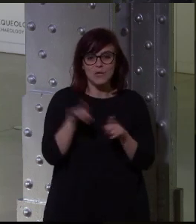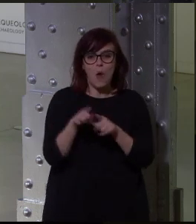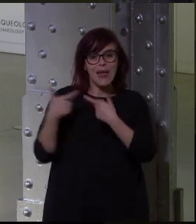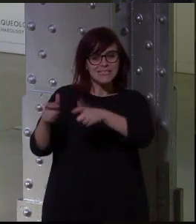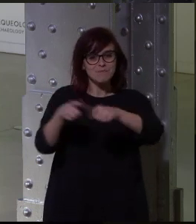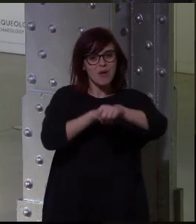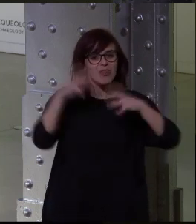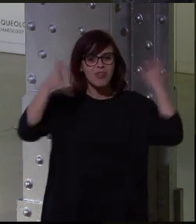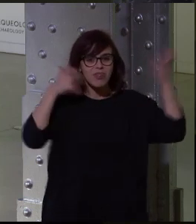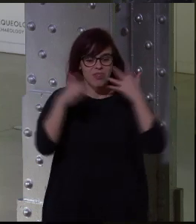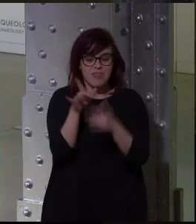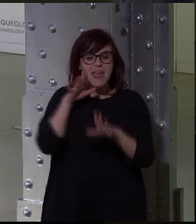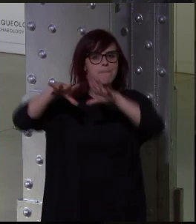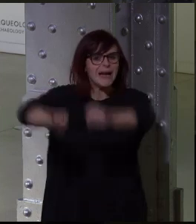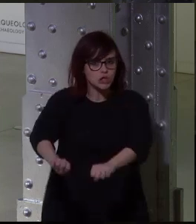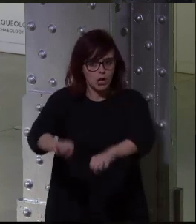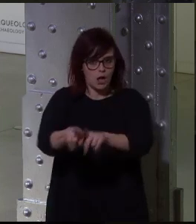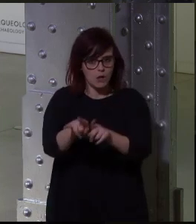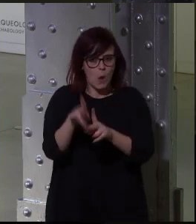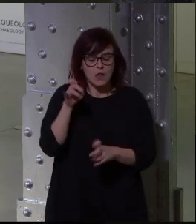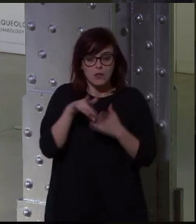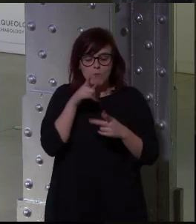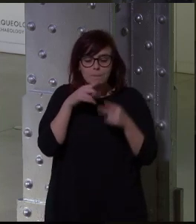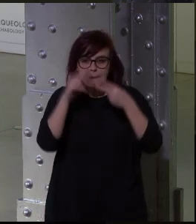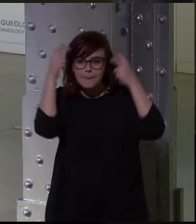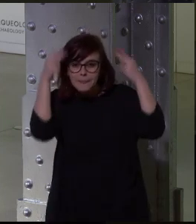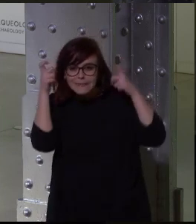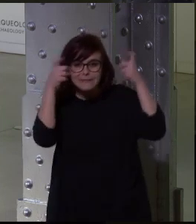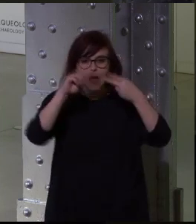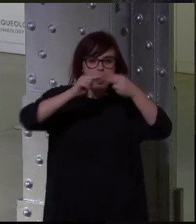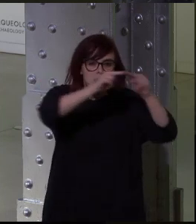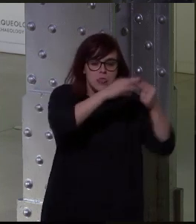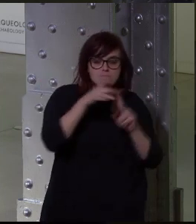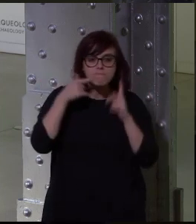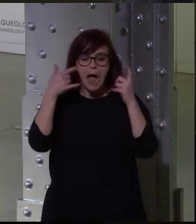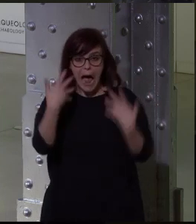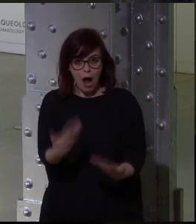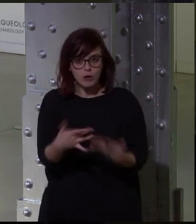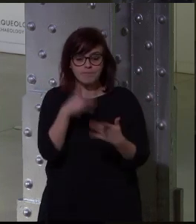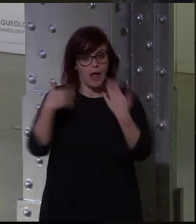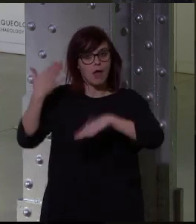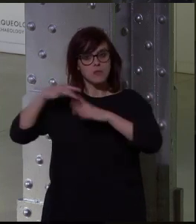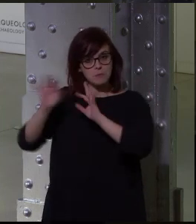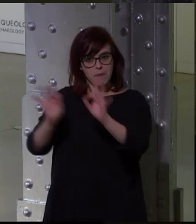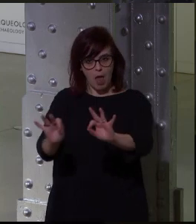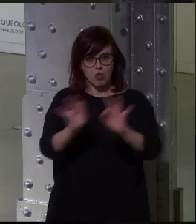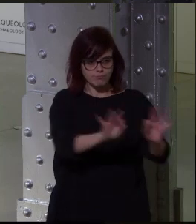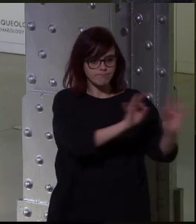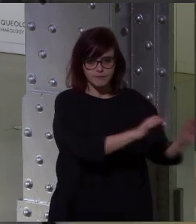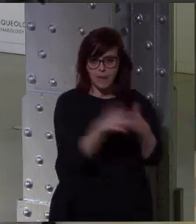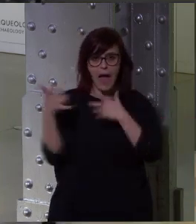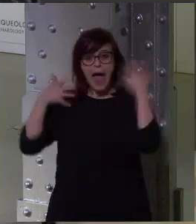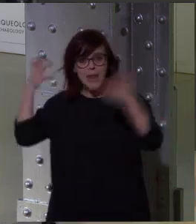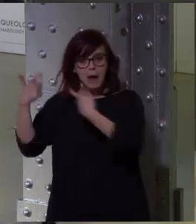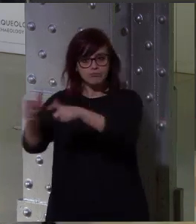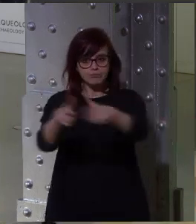invasoras, es como un rompecabezas y estamos, todas esas piezas que estaban bien colocadas, ahora mismo